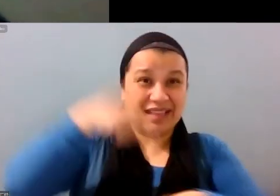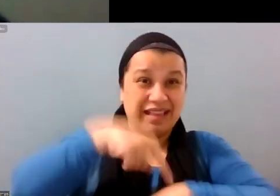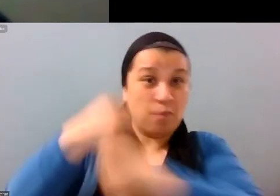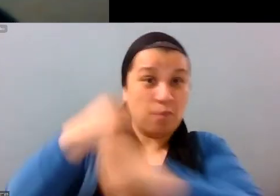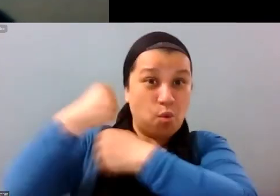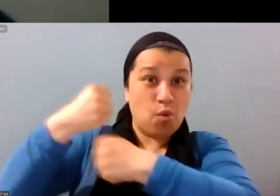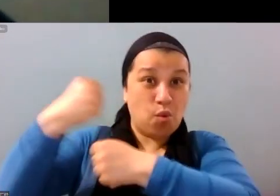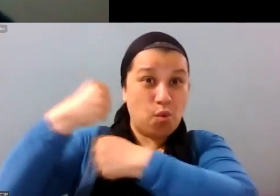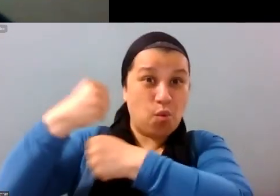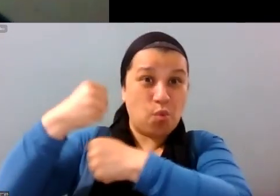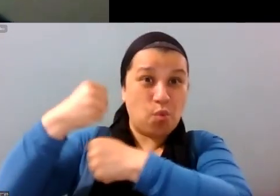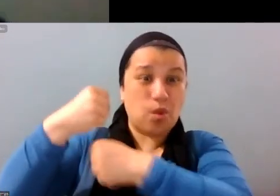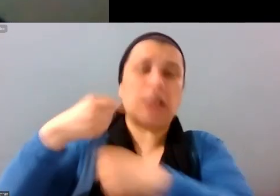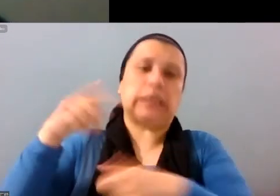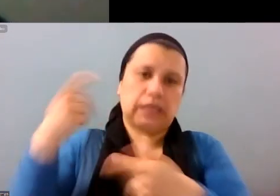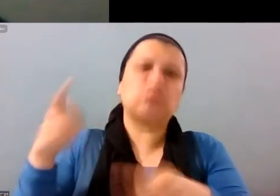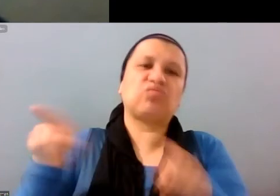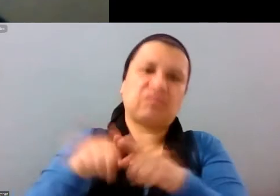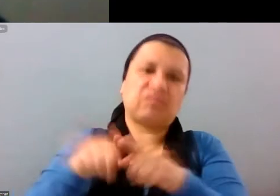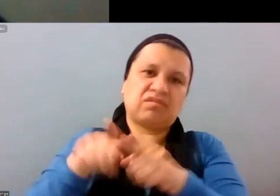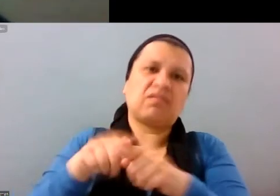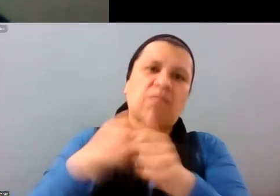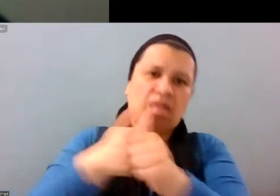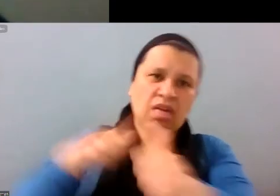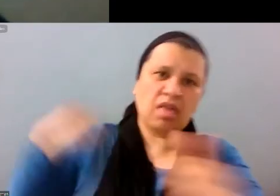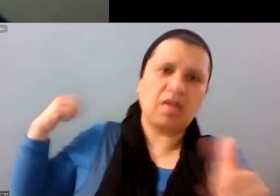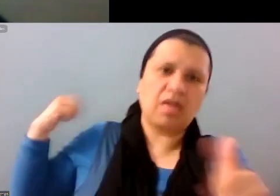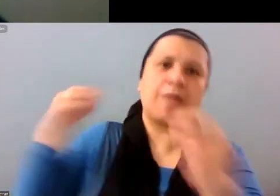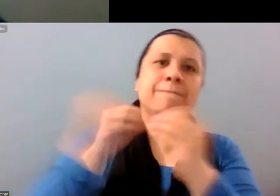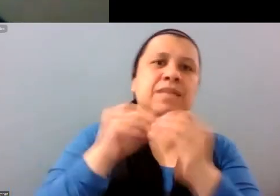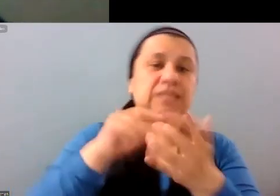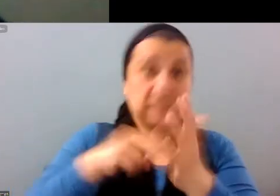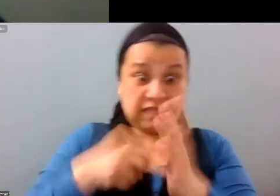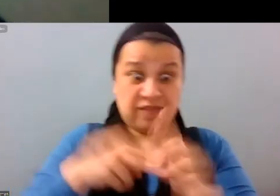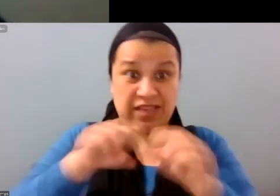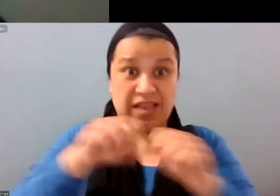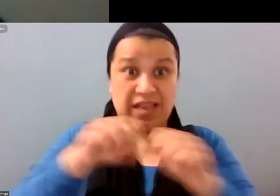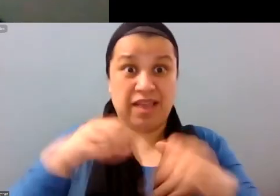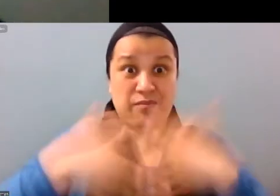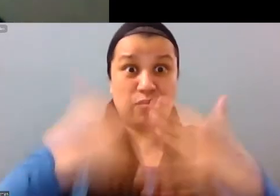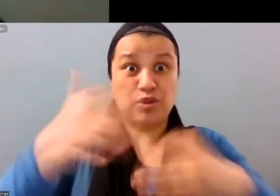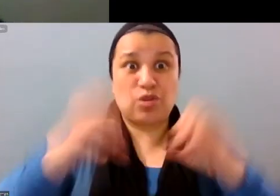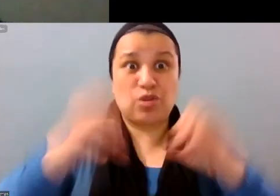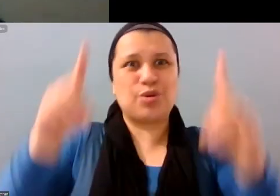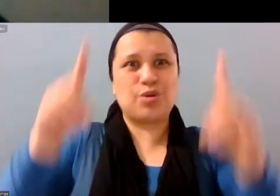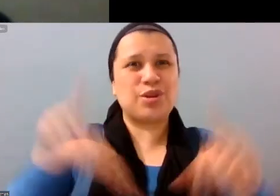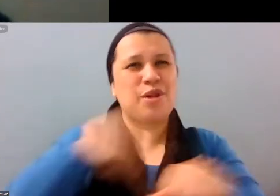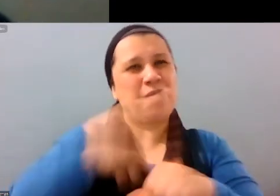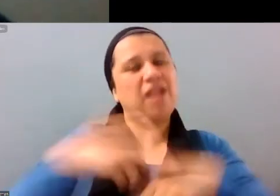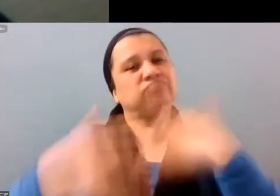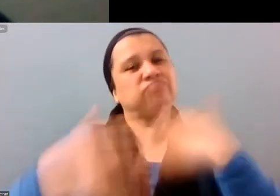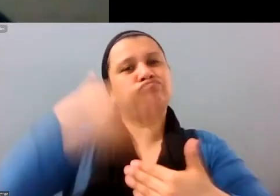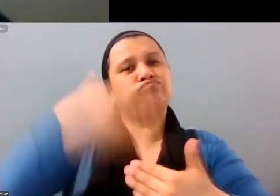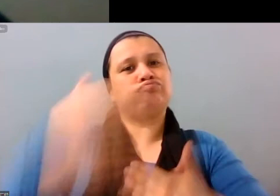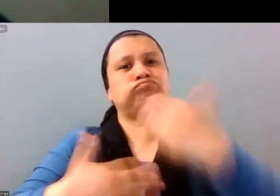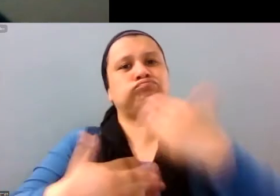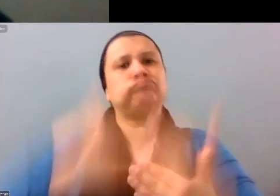que hacen que el proceso educativo no venga como con esa normalidad que siempre se ha tenido entonces